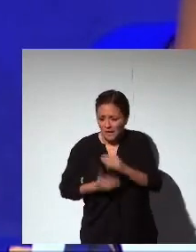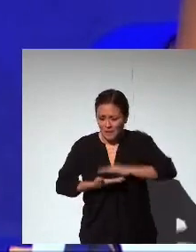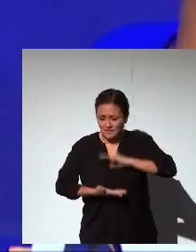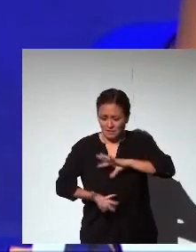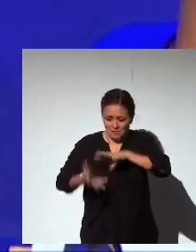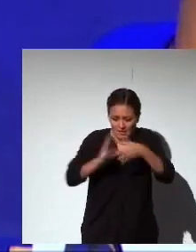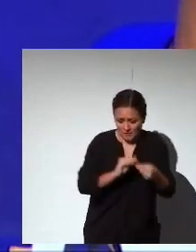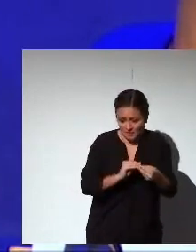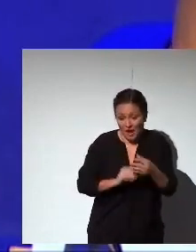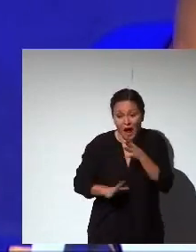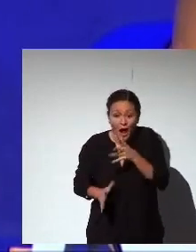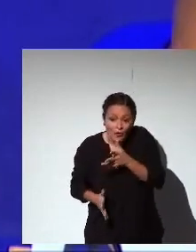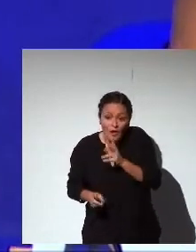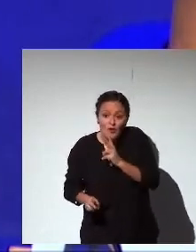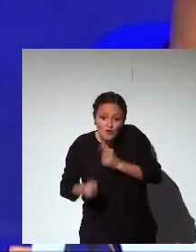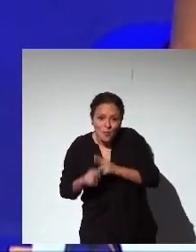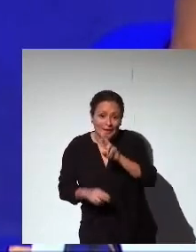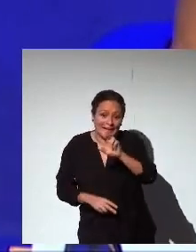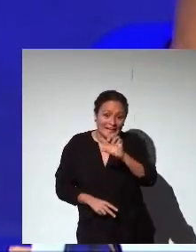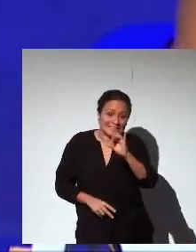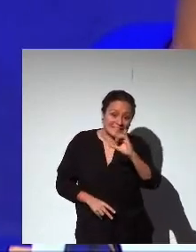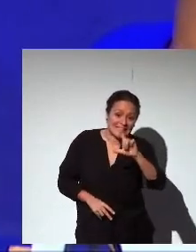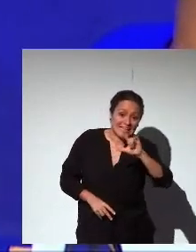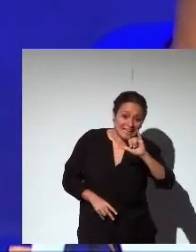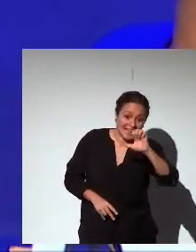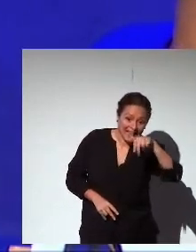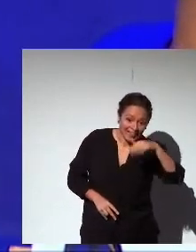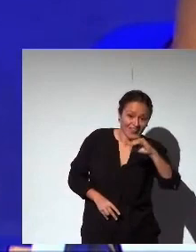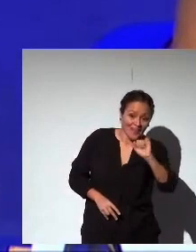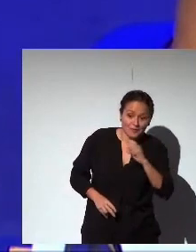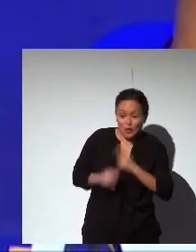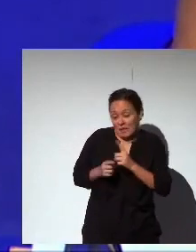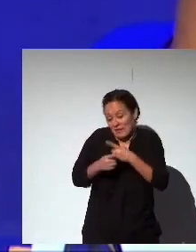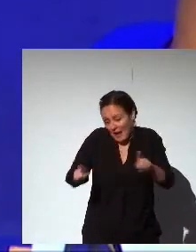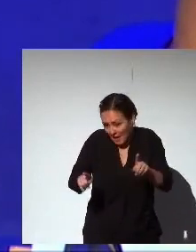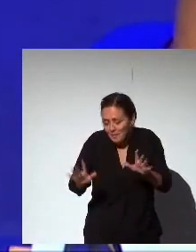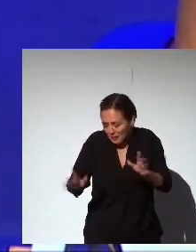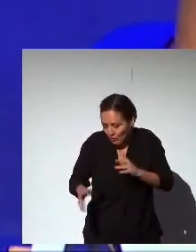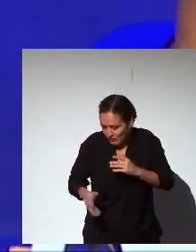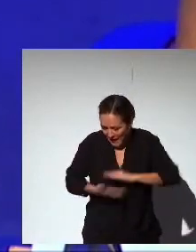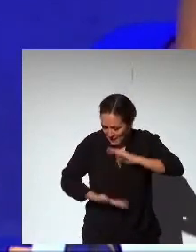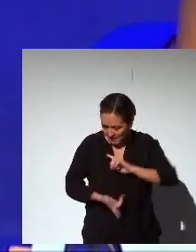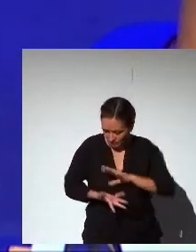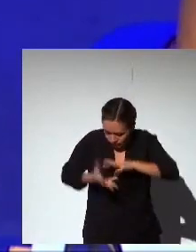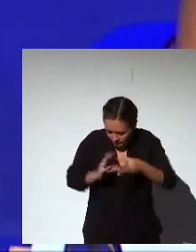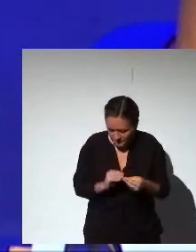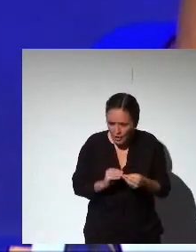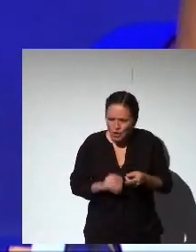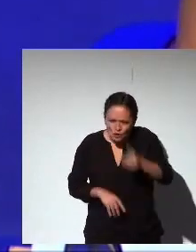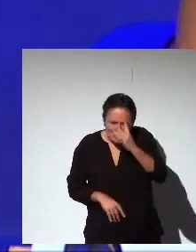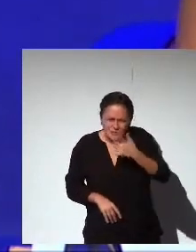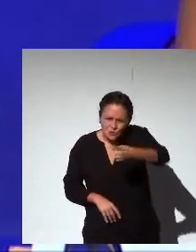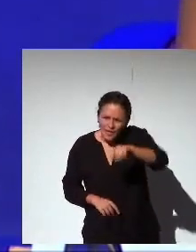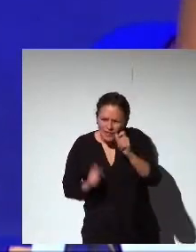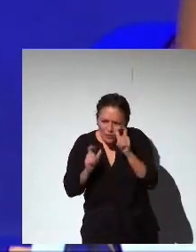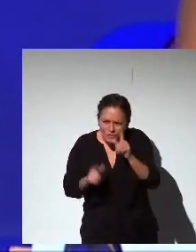Ahora se llama con este término resiliencia, y lo que les quiero decir es que no sé si ustedes se dan cuenta de que cada una de